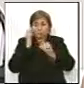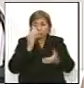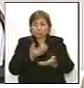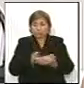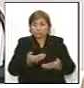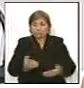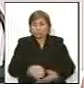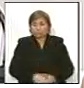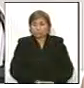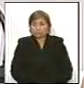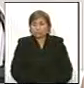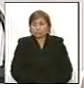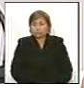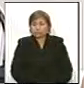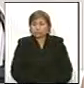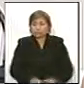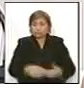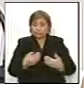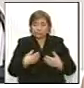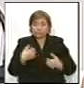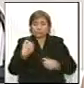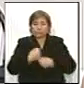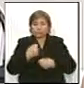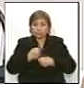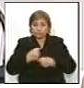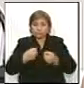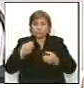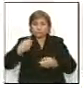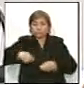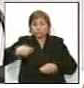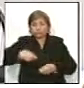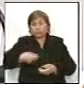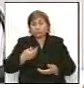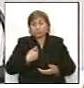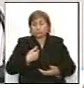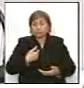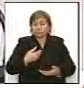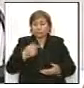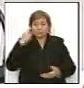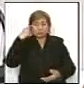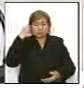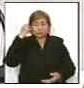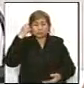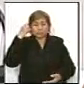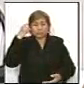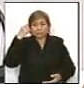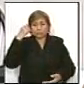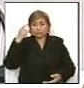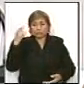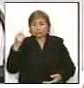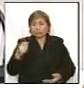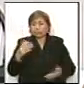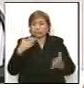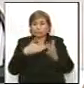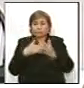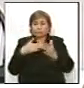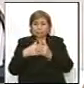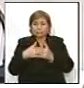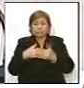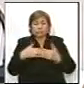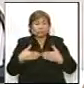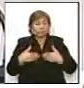materiales. Entonces, tengo que trabajar para poder mantenerme. Mis sueños están como que trancadas.